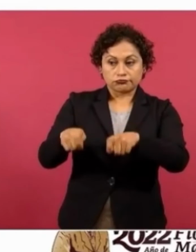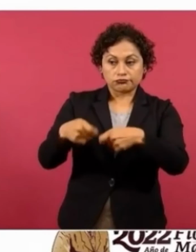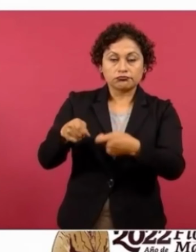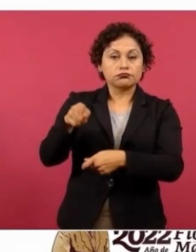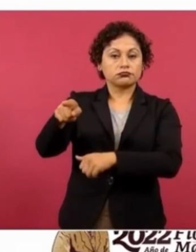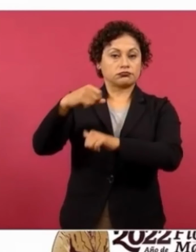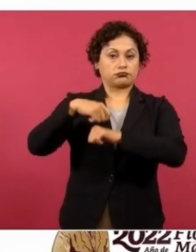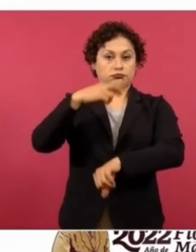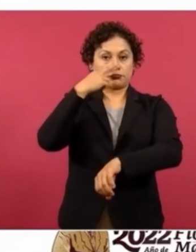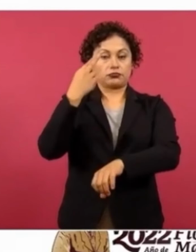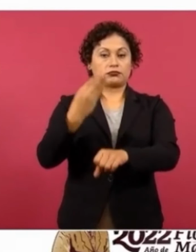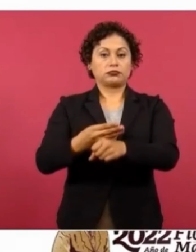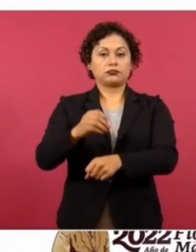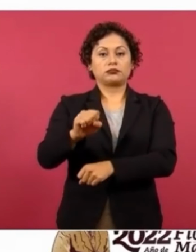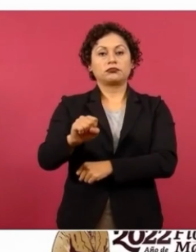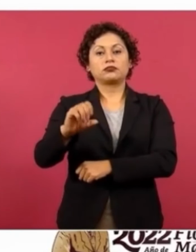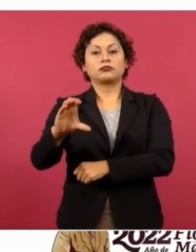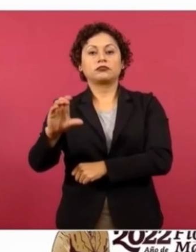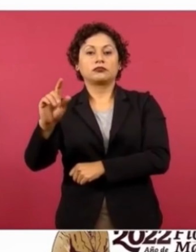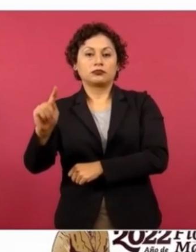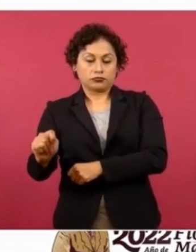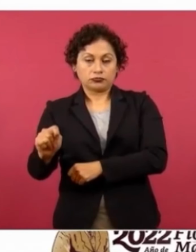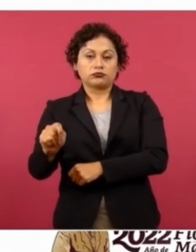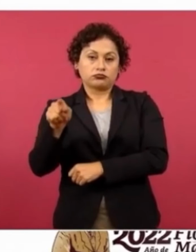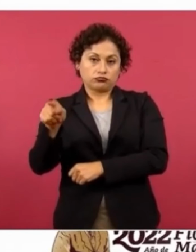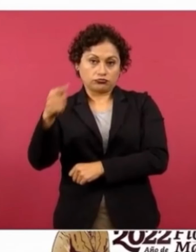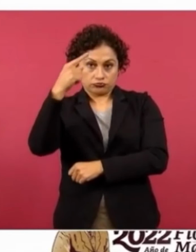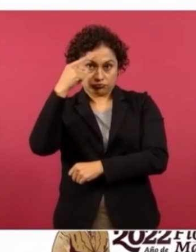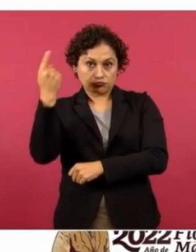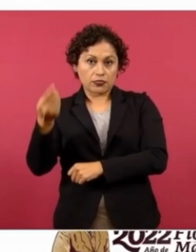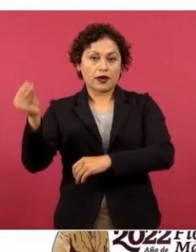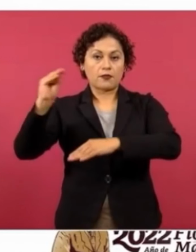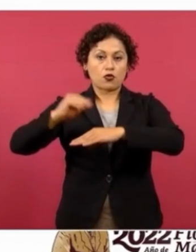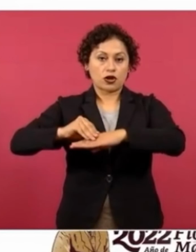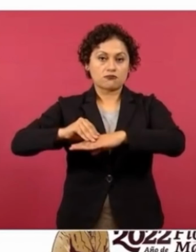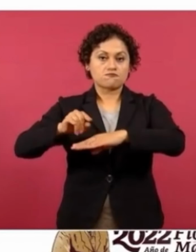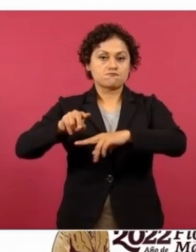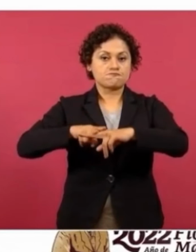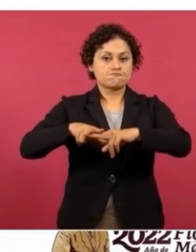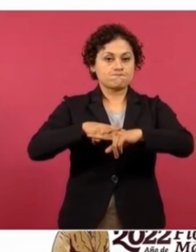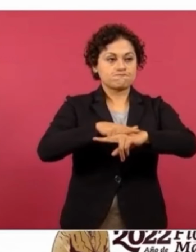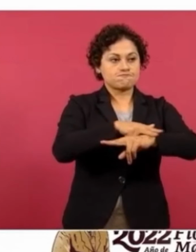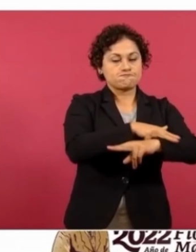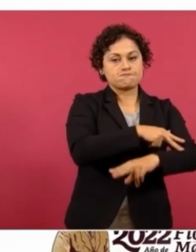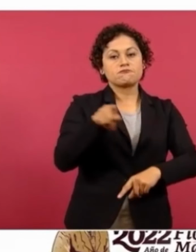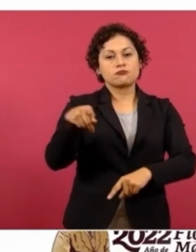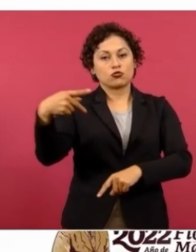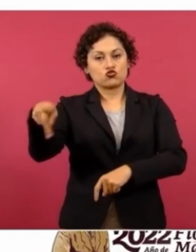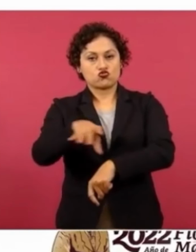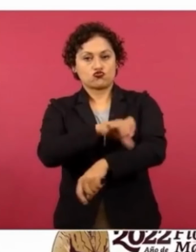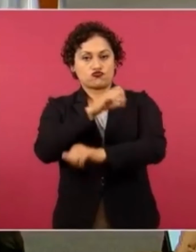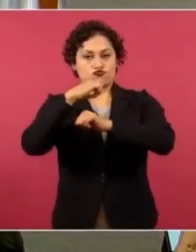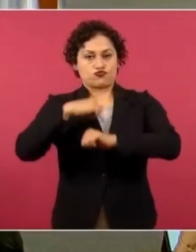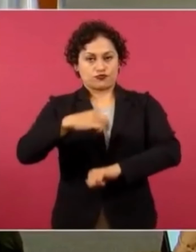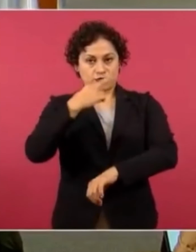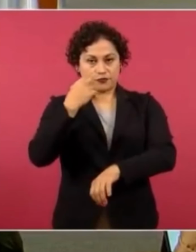para que se coloque la vía y se vaya avanzando en el proyecto electromecánico. Esa es la parte que nos corresponde, presidente.